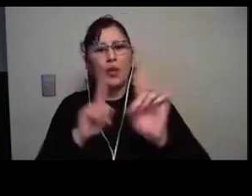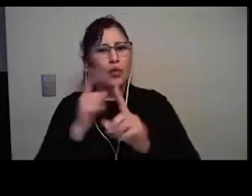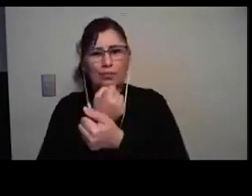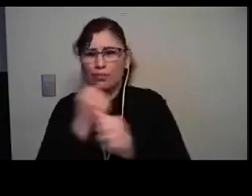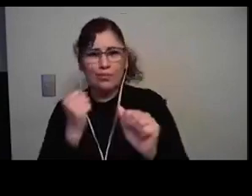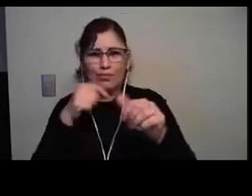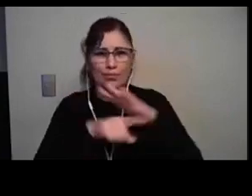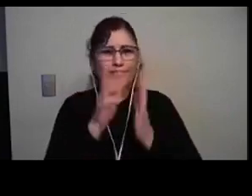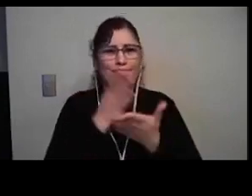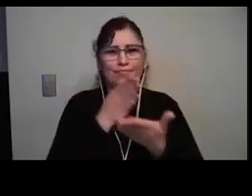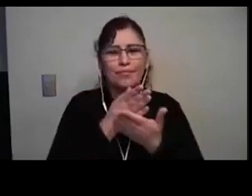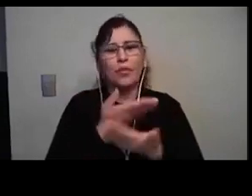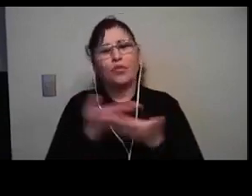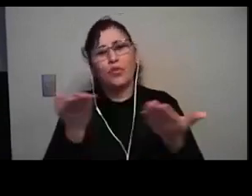¿ya?